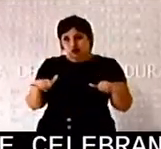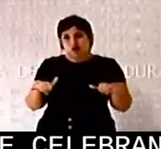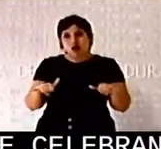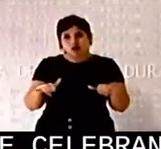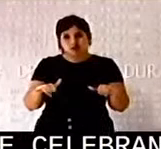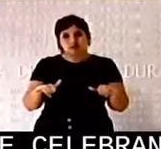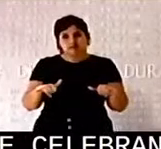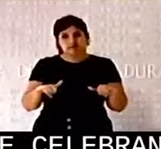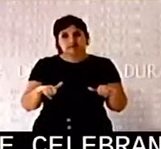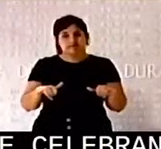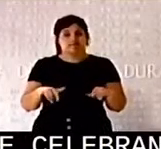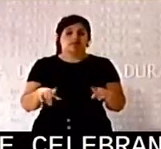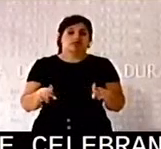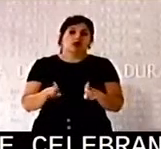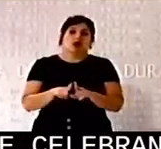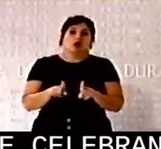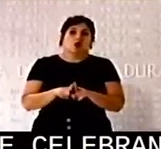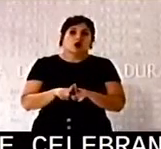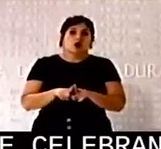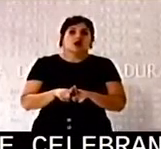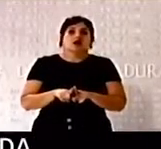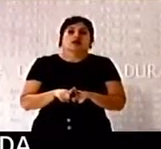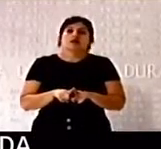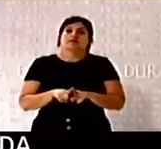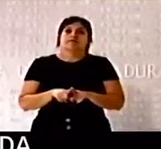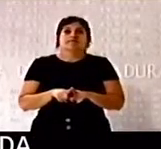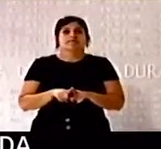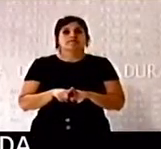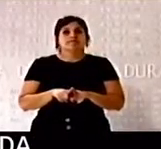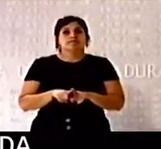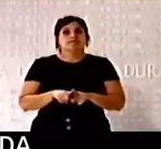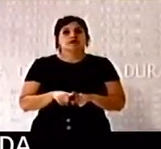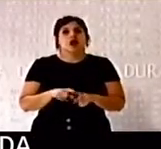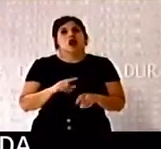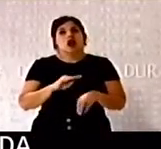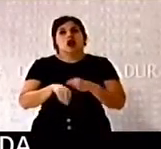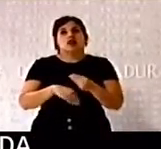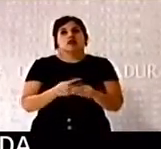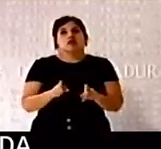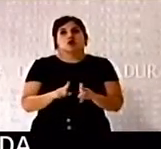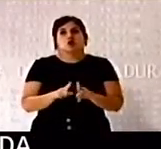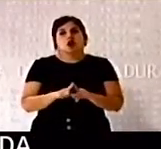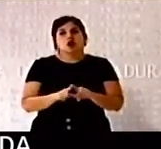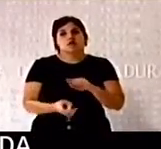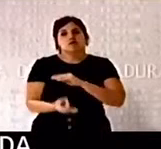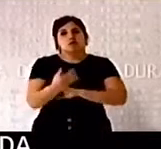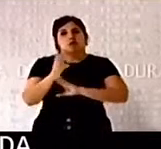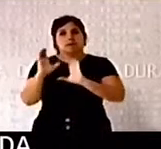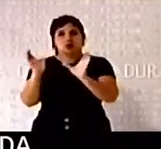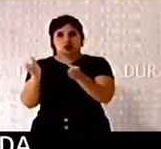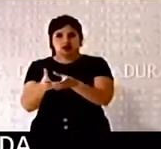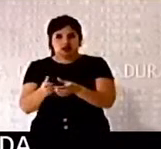ellas, nada despreciable, se nos generan algunos brotes.